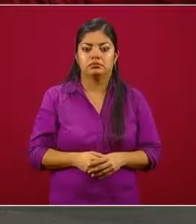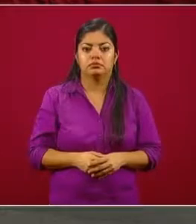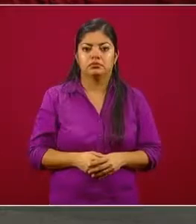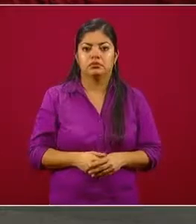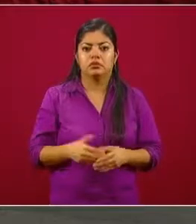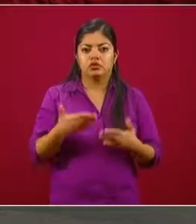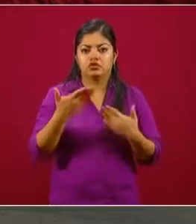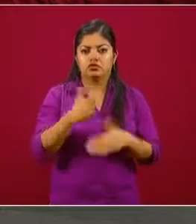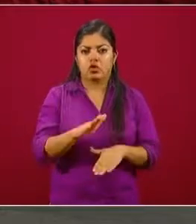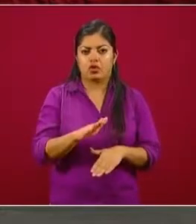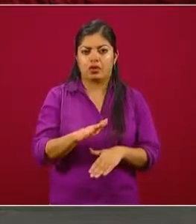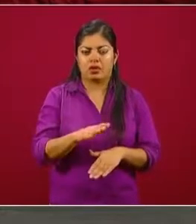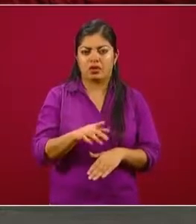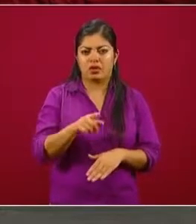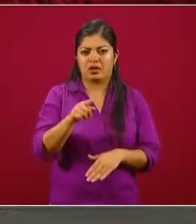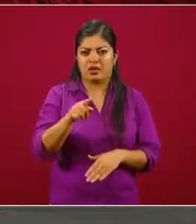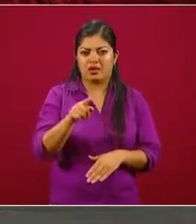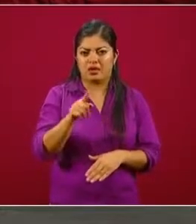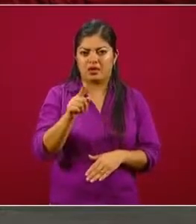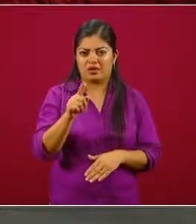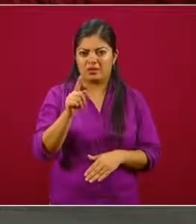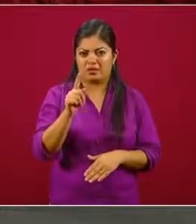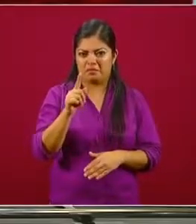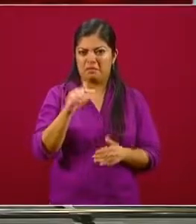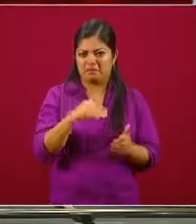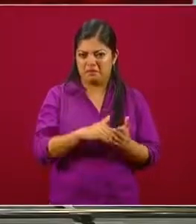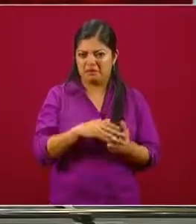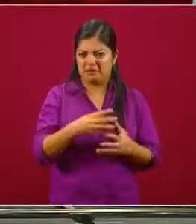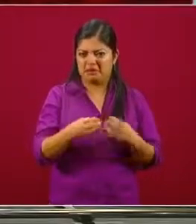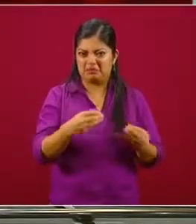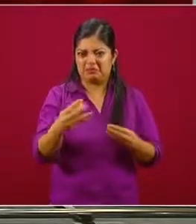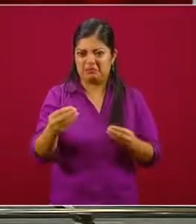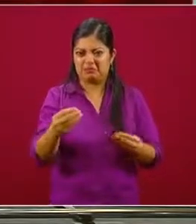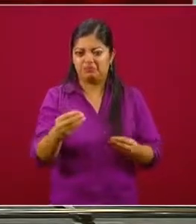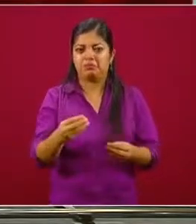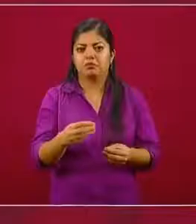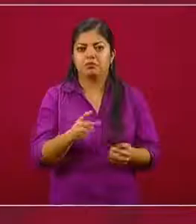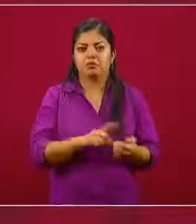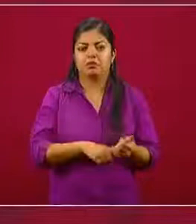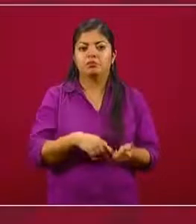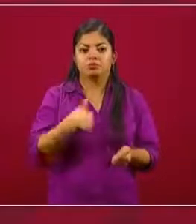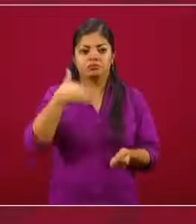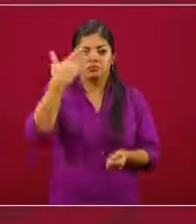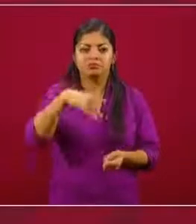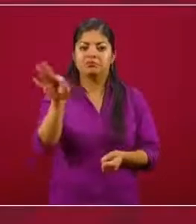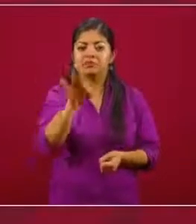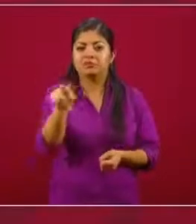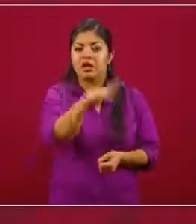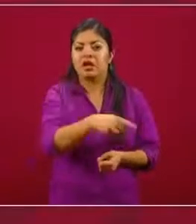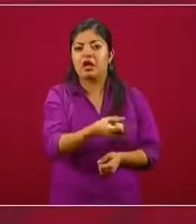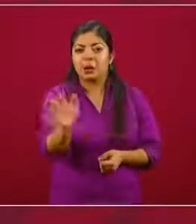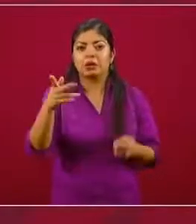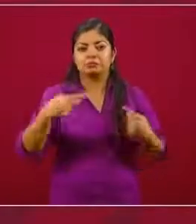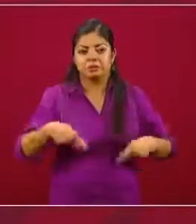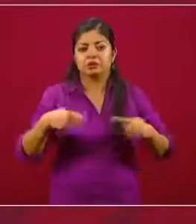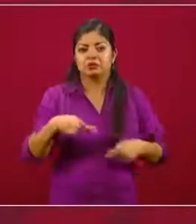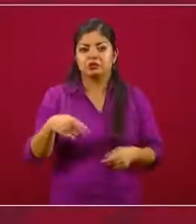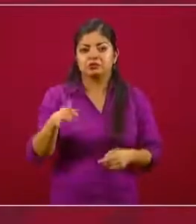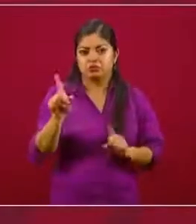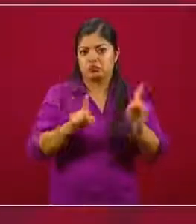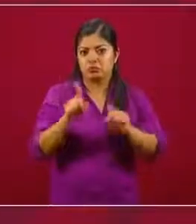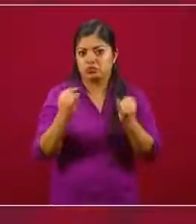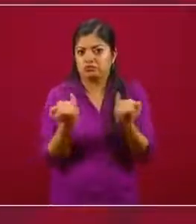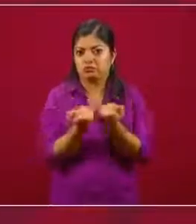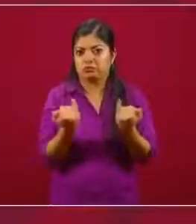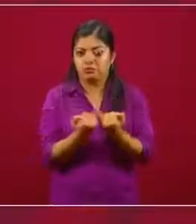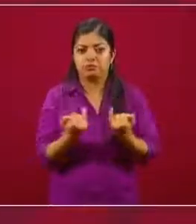Sobre 2,000 casos, qué bueno que lo pregunta, porque estoy seguro que muchas personas pudieran tener la misma inquietud, que me parece completamente